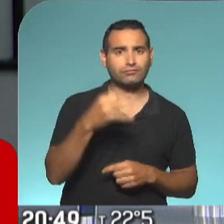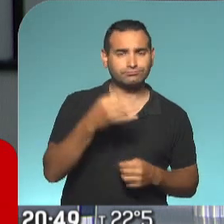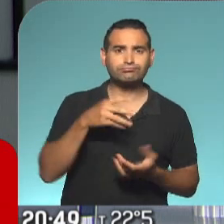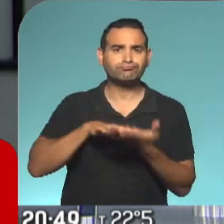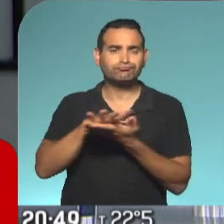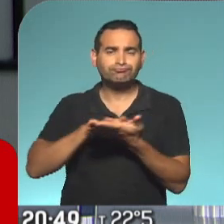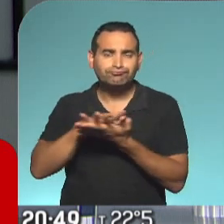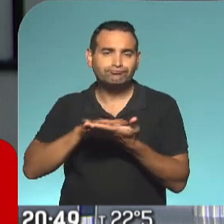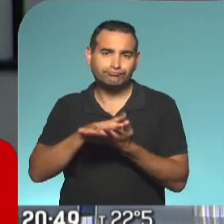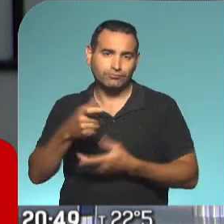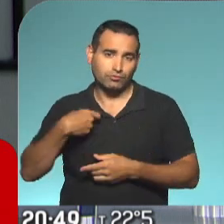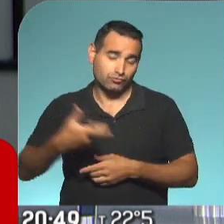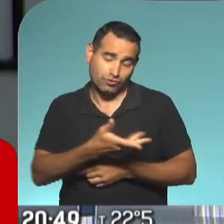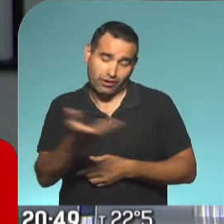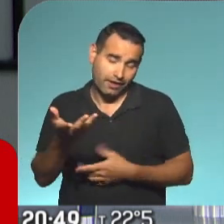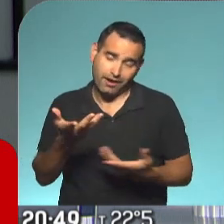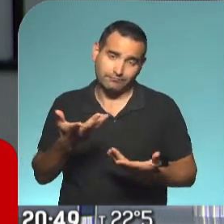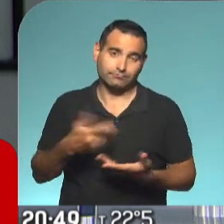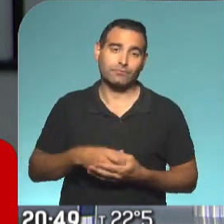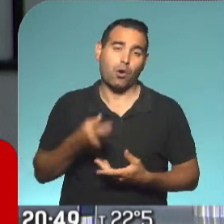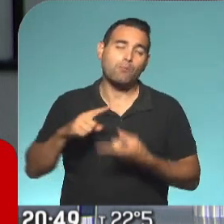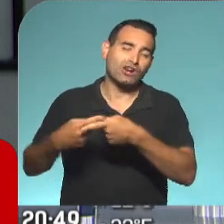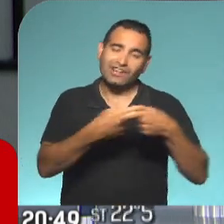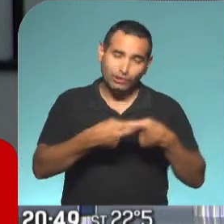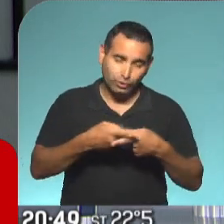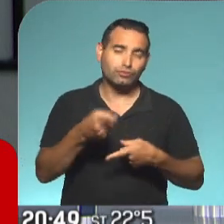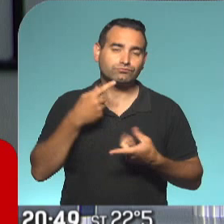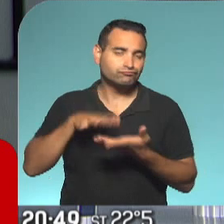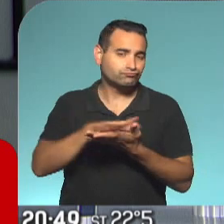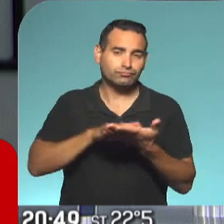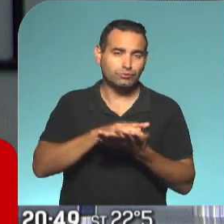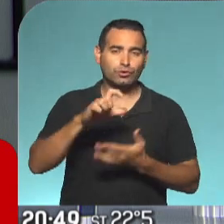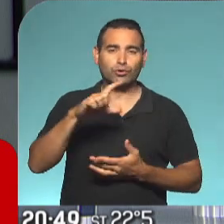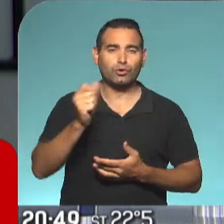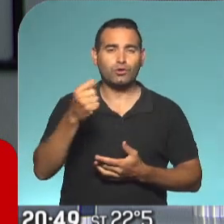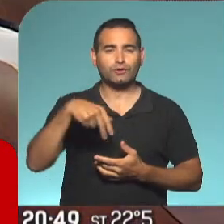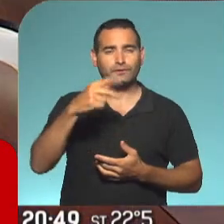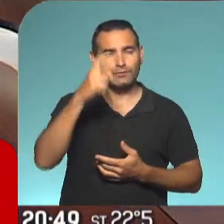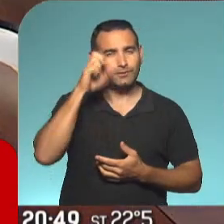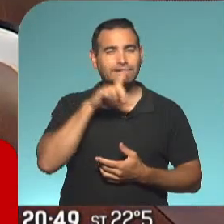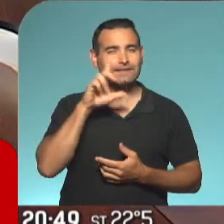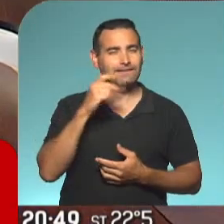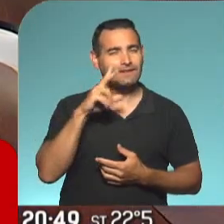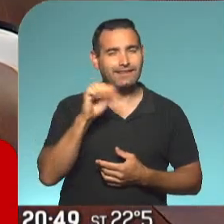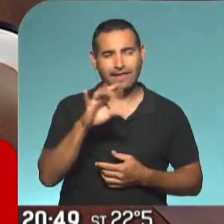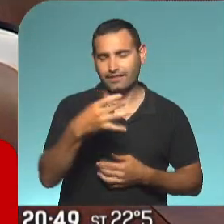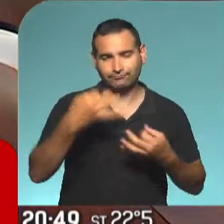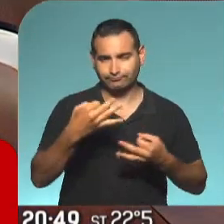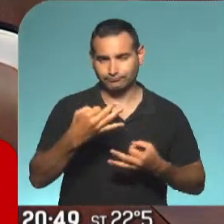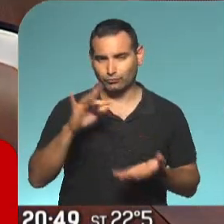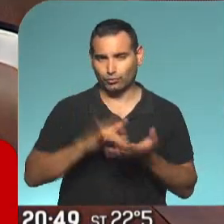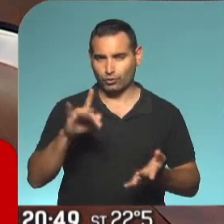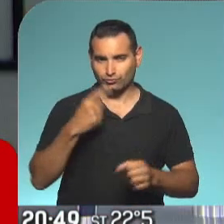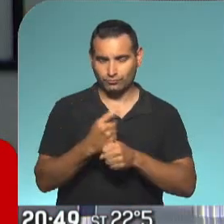de que, o convencer a buena parte del espectro político, que la convertibilidad era intocable. Y era evidente, y bueno, lo hemos escrito, algunos